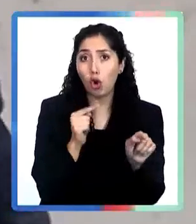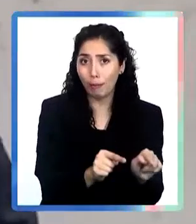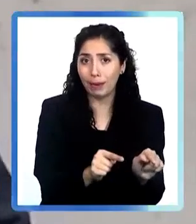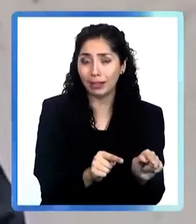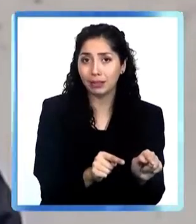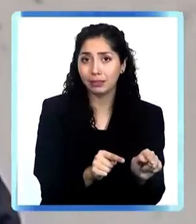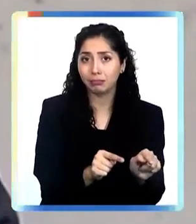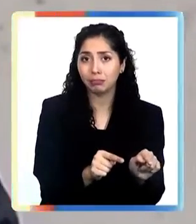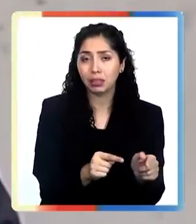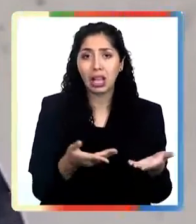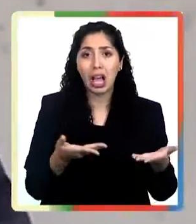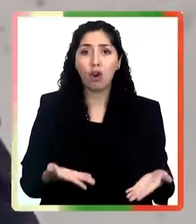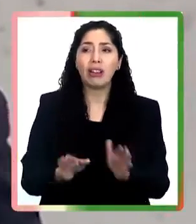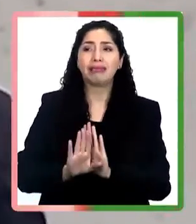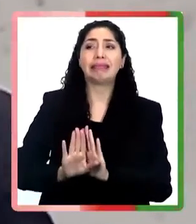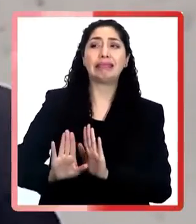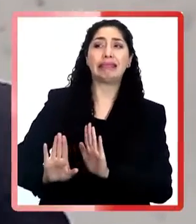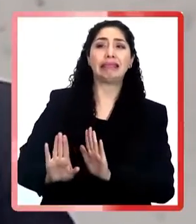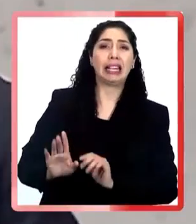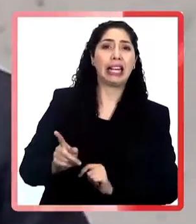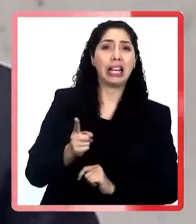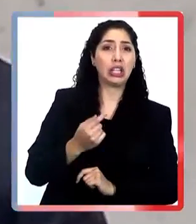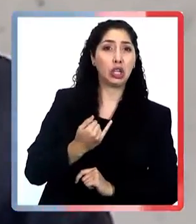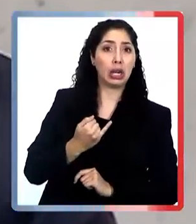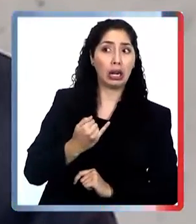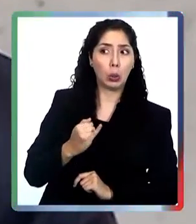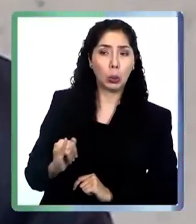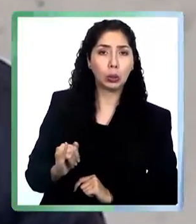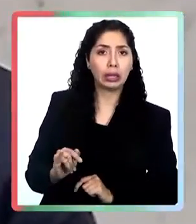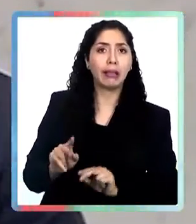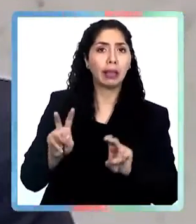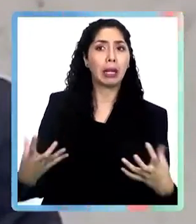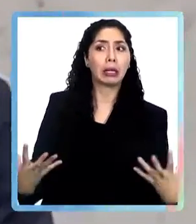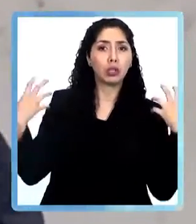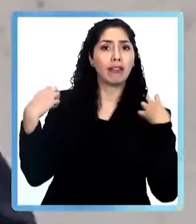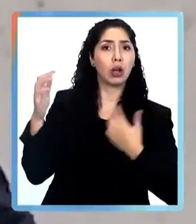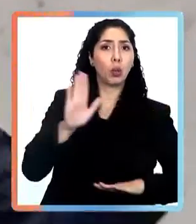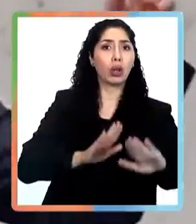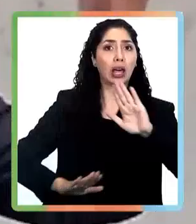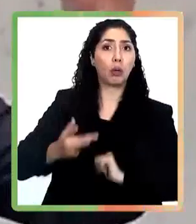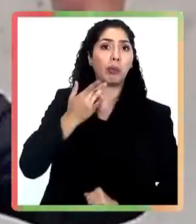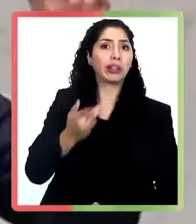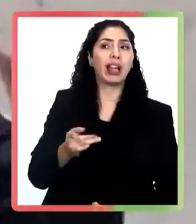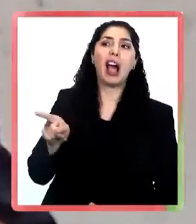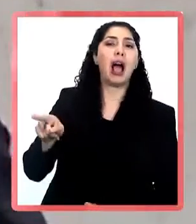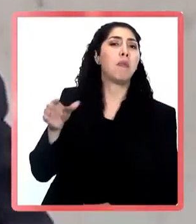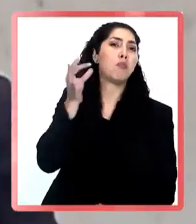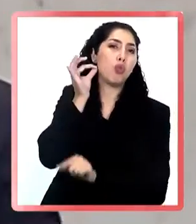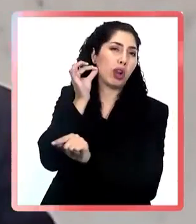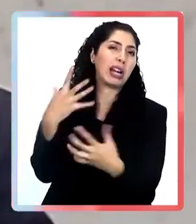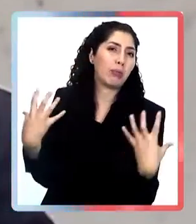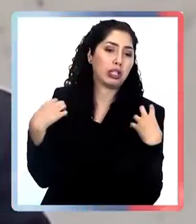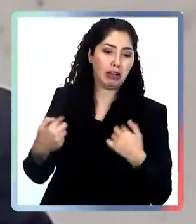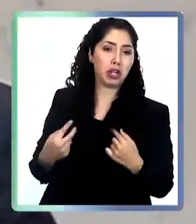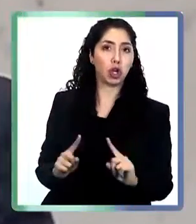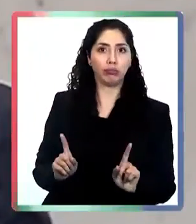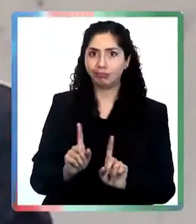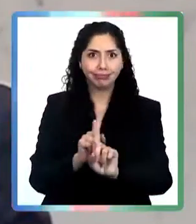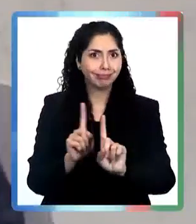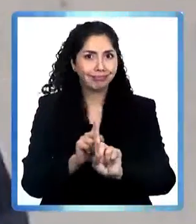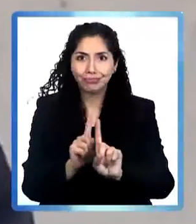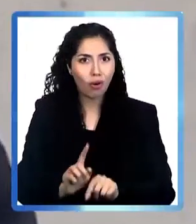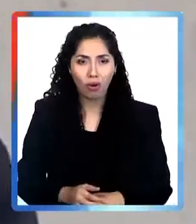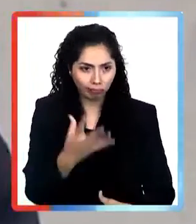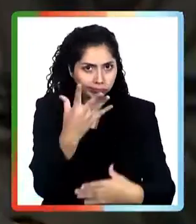que aún rechazan o se resisten a realizar labores de cuidado por ser supuestamente tareas femeninas no más